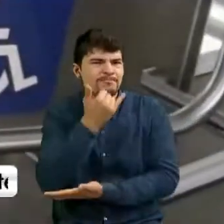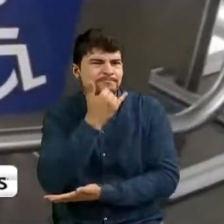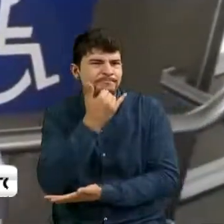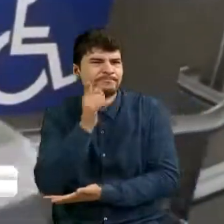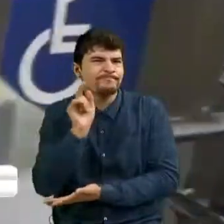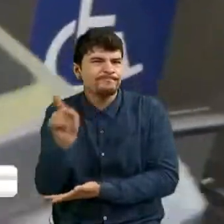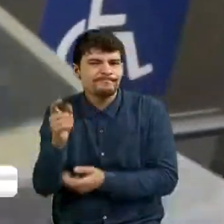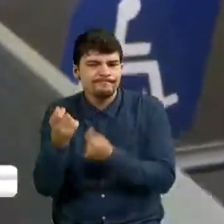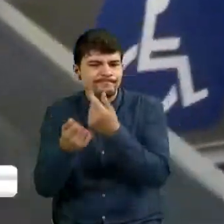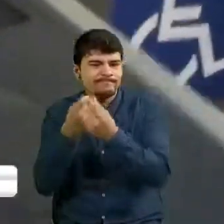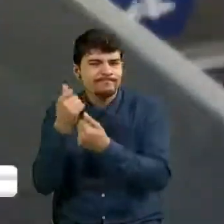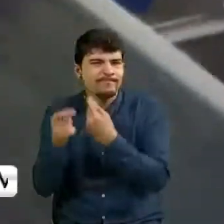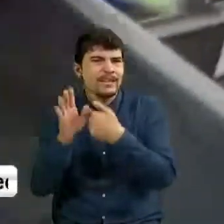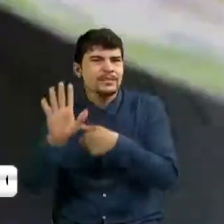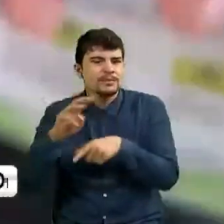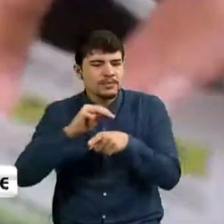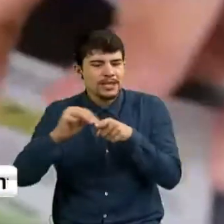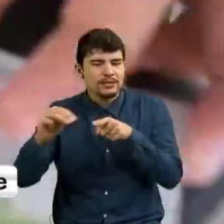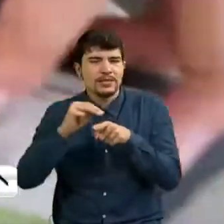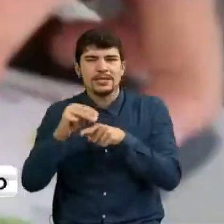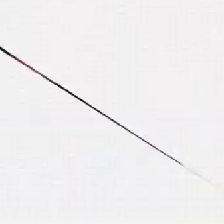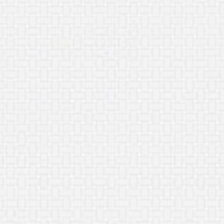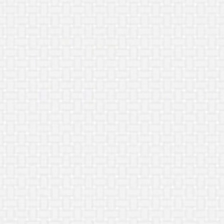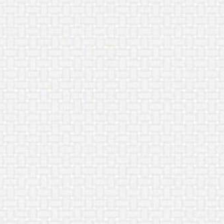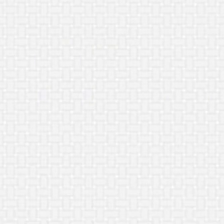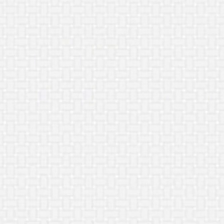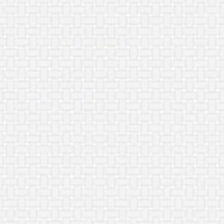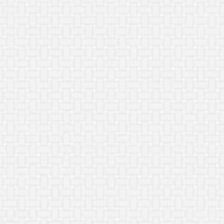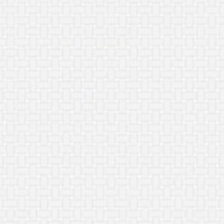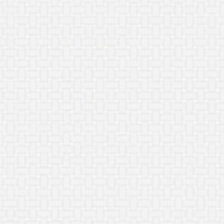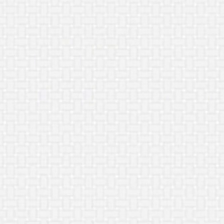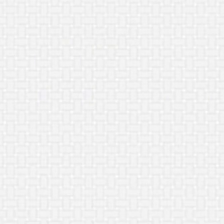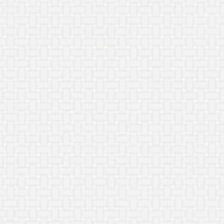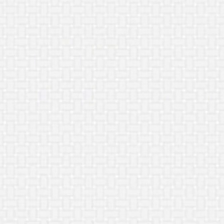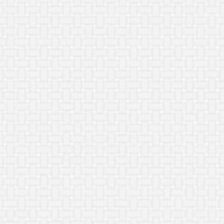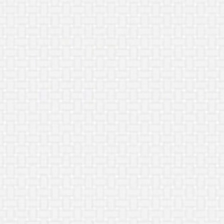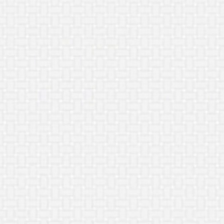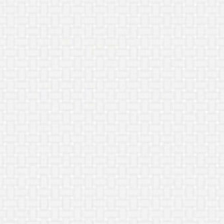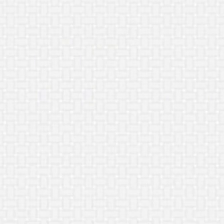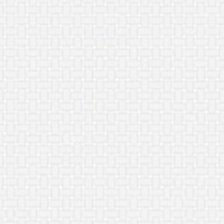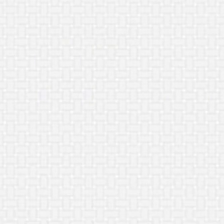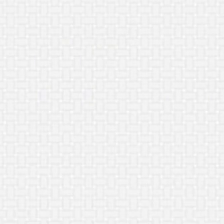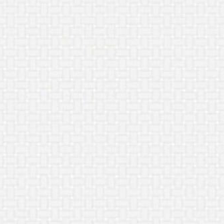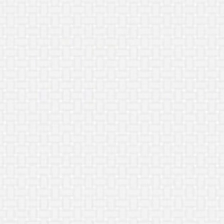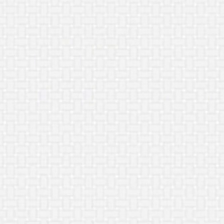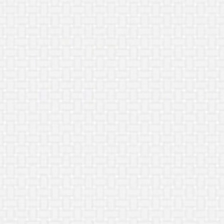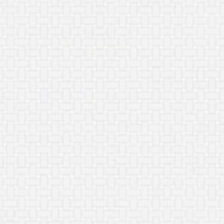la tarifa de Metrolínea. Canaltro.com